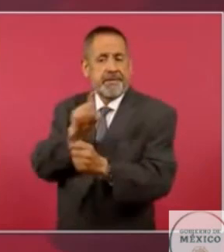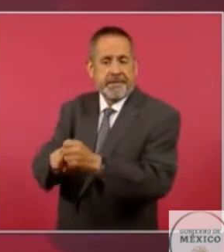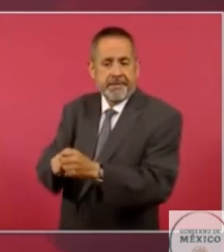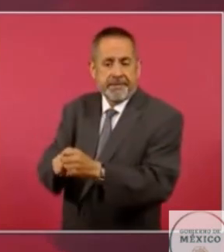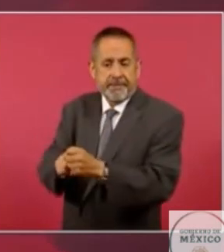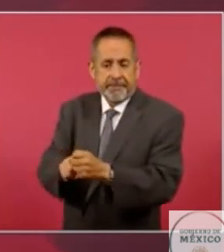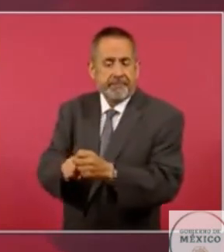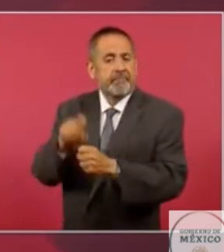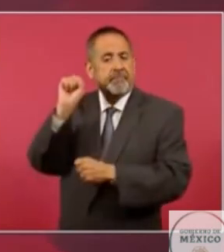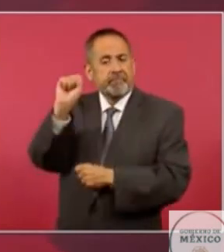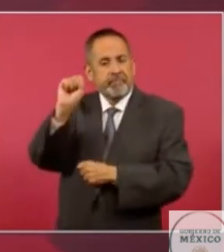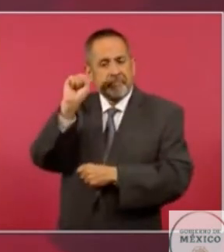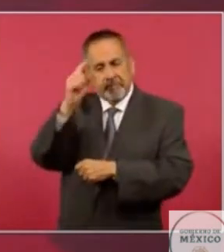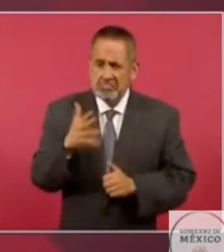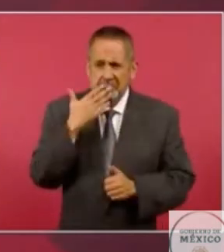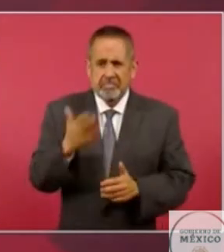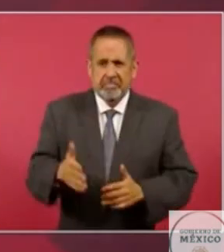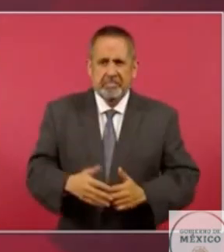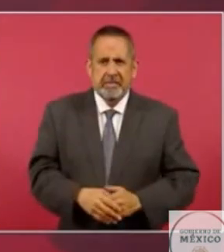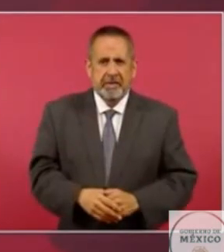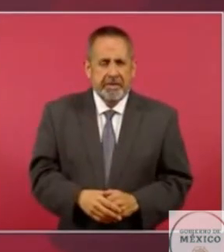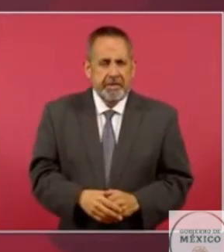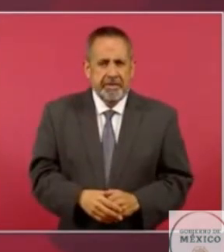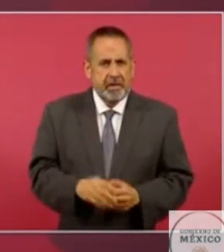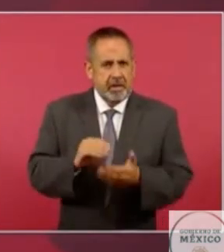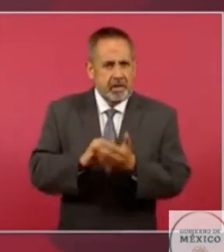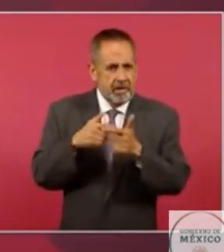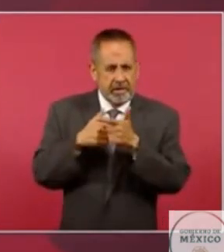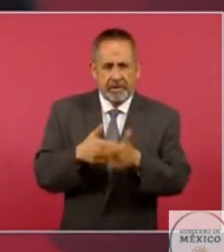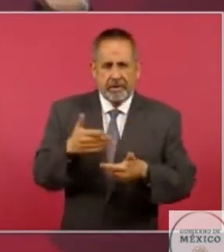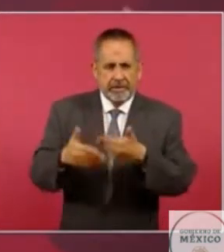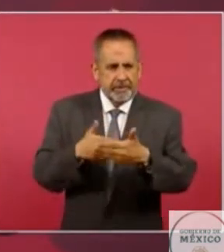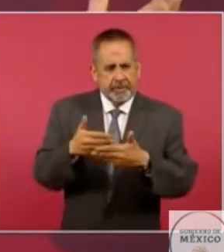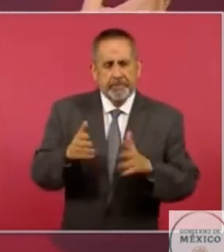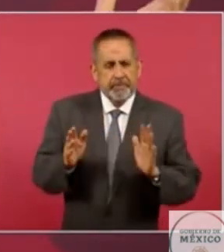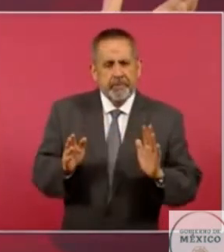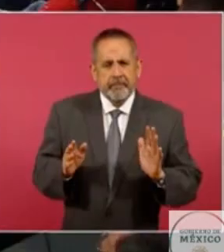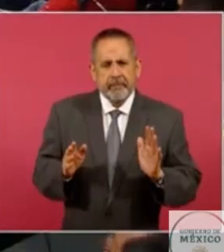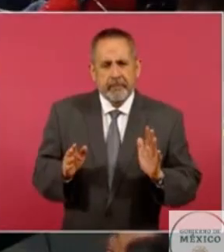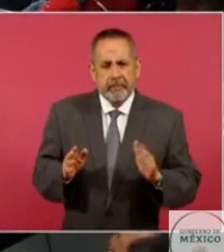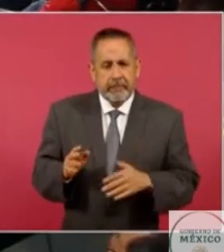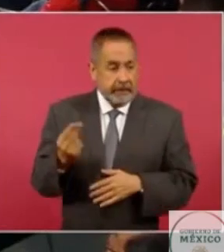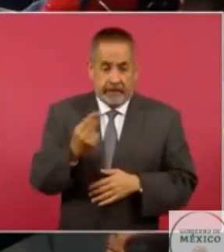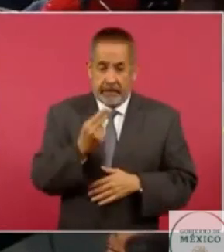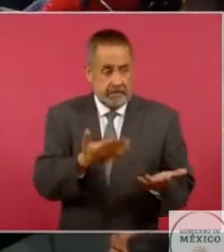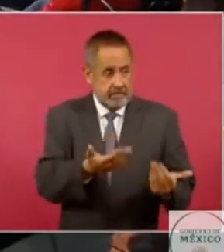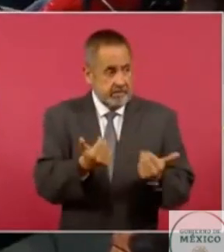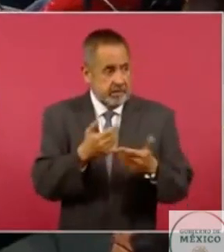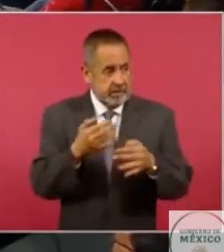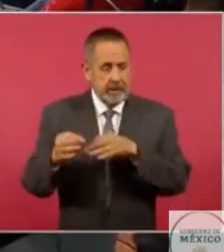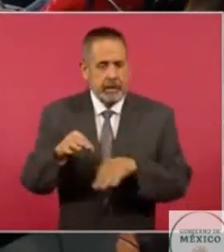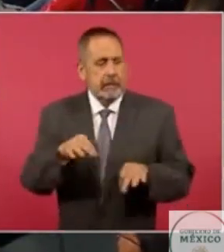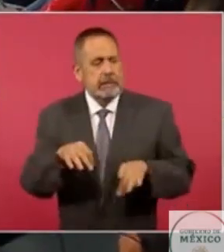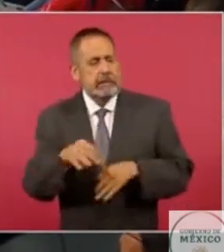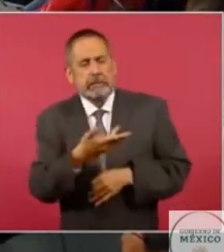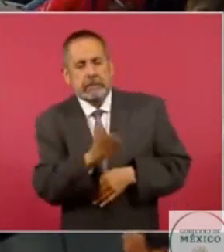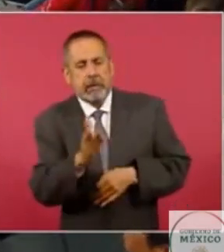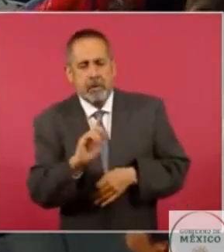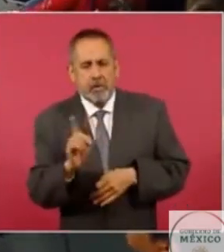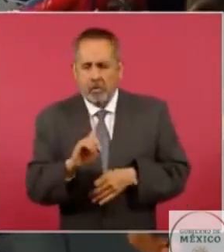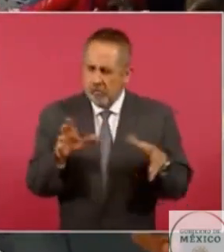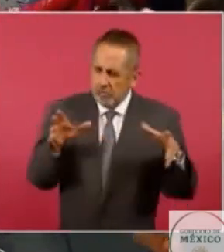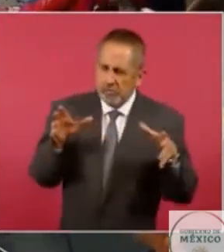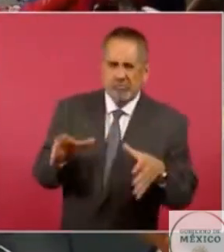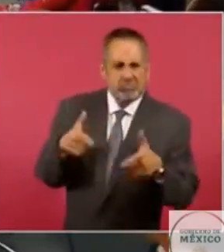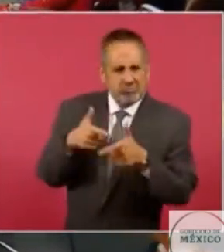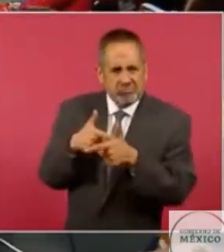de electricistas. Se mantiene. Además, los necesitamos. ¿Cómo hemos sacado adelante la